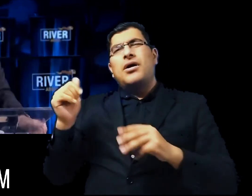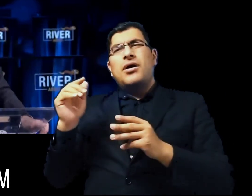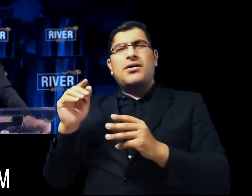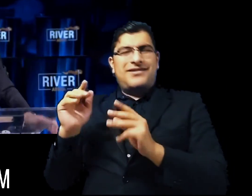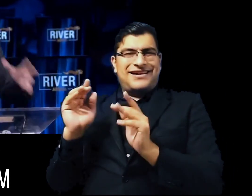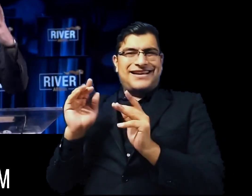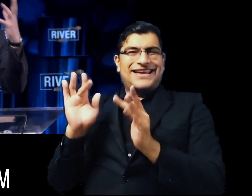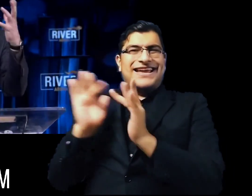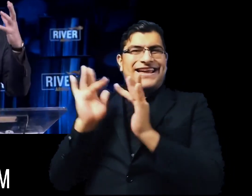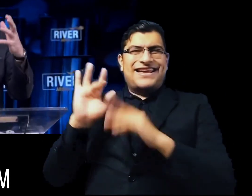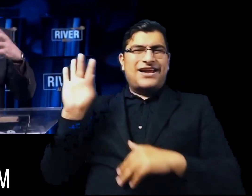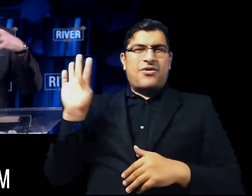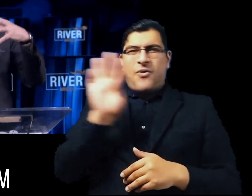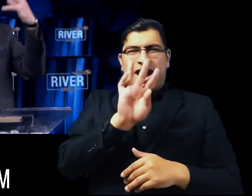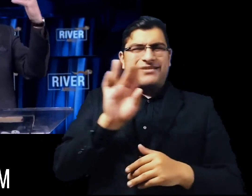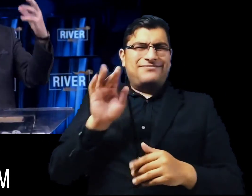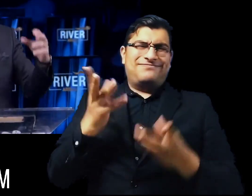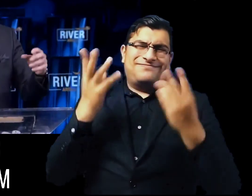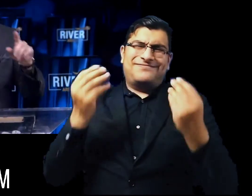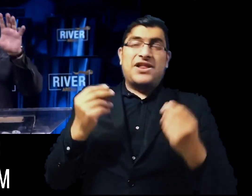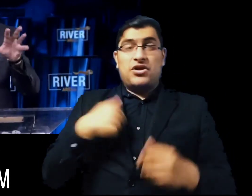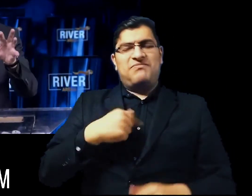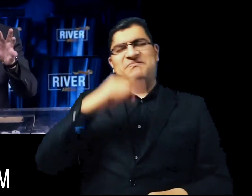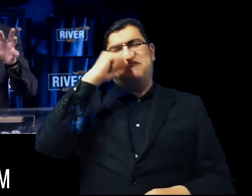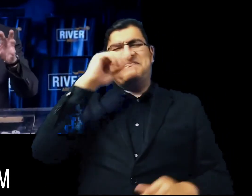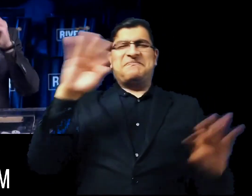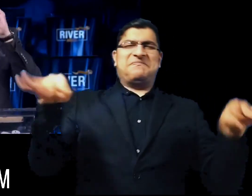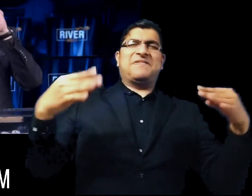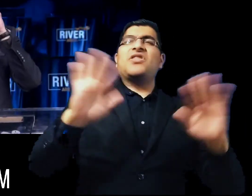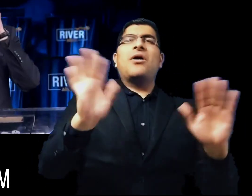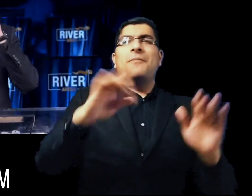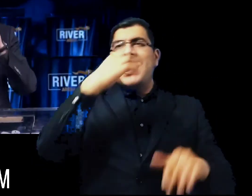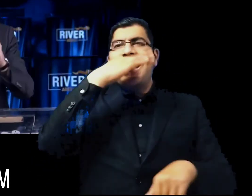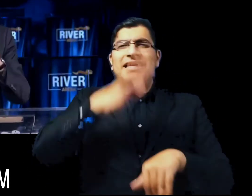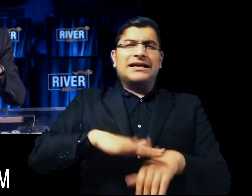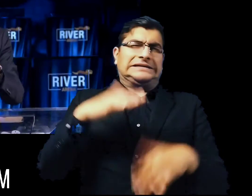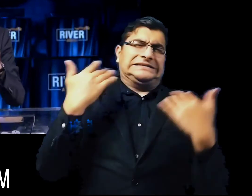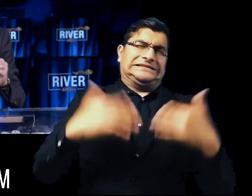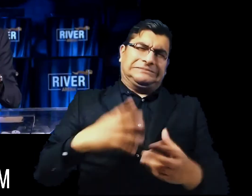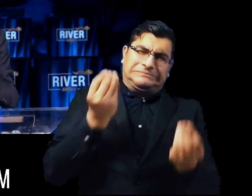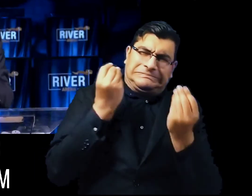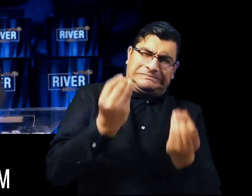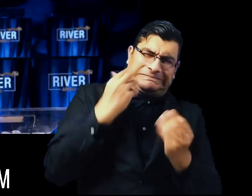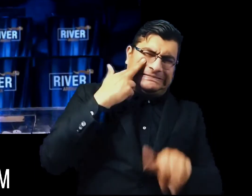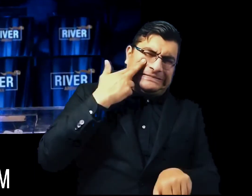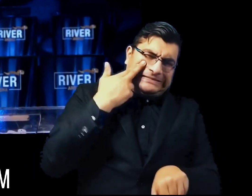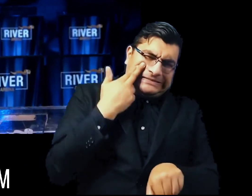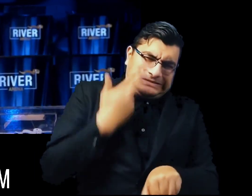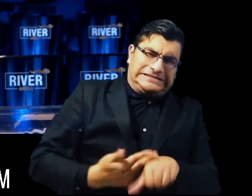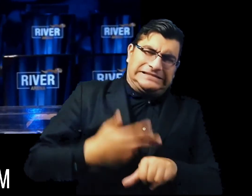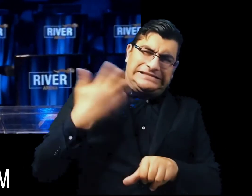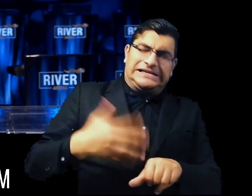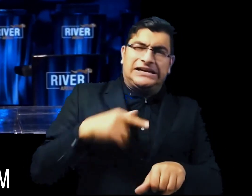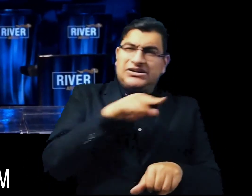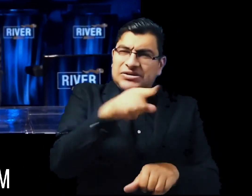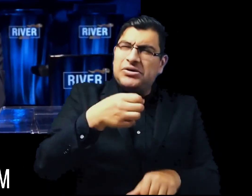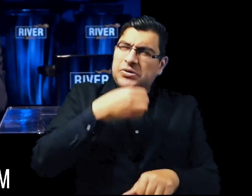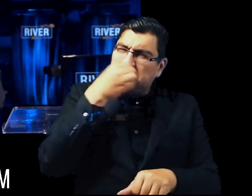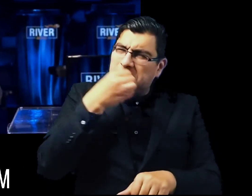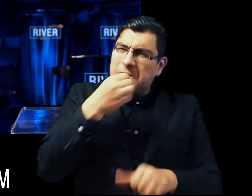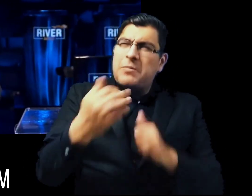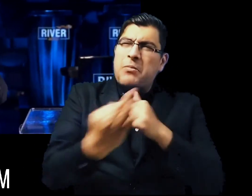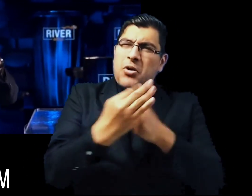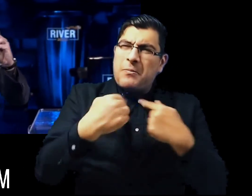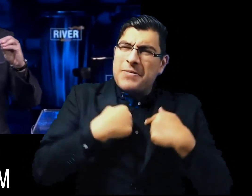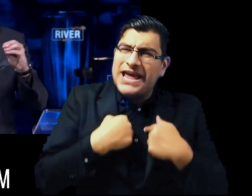directa. Son miles. Y no digo esto para alardear, solamente para que sepas la responsabilidad. Ora mucho por mi